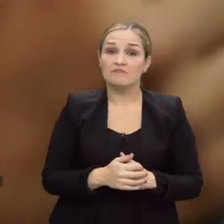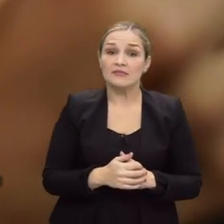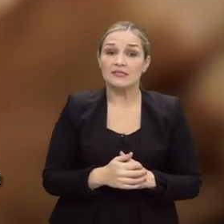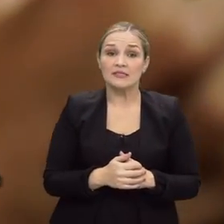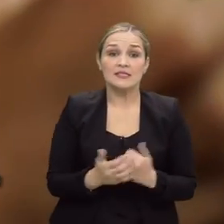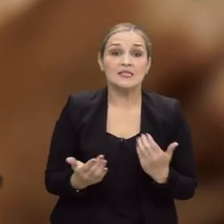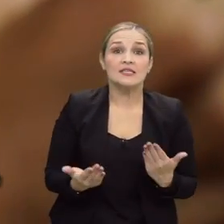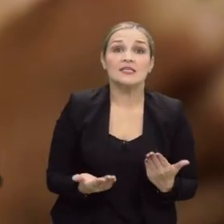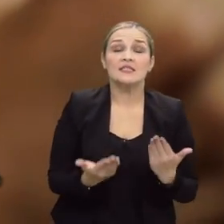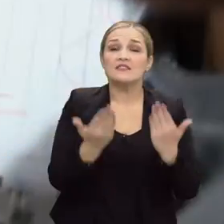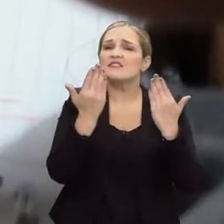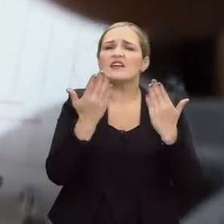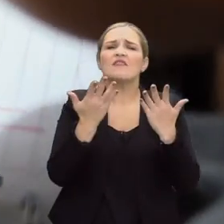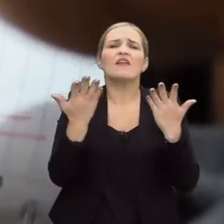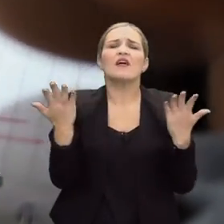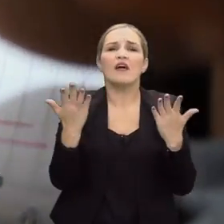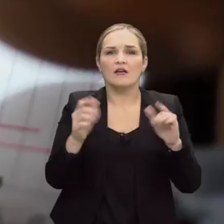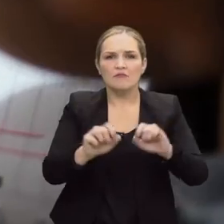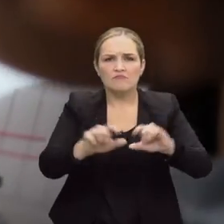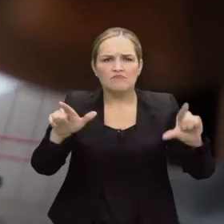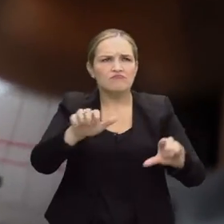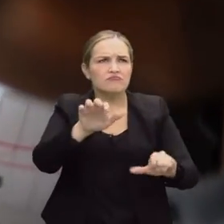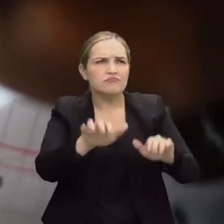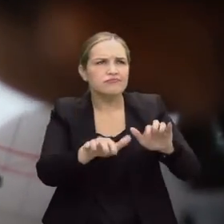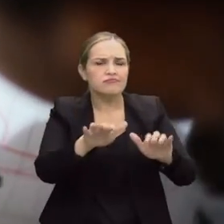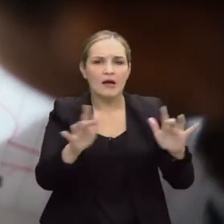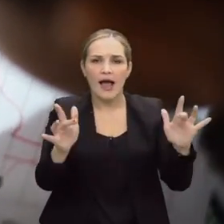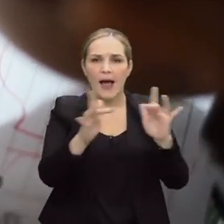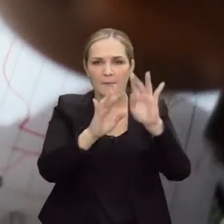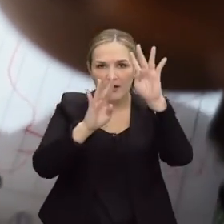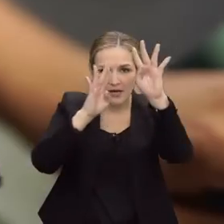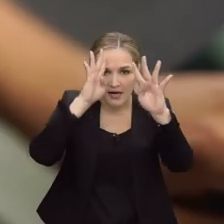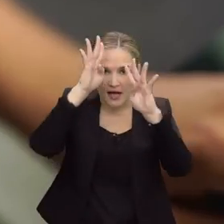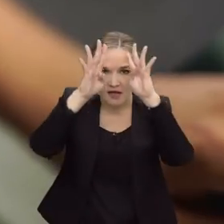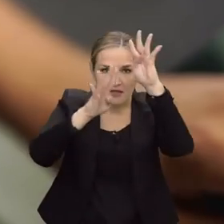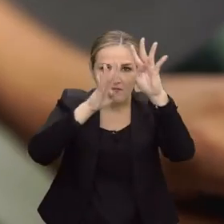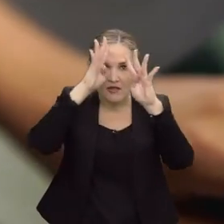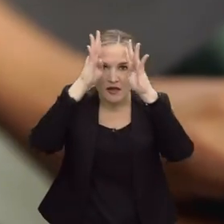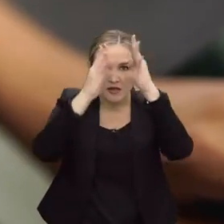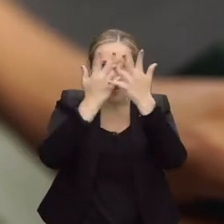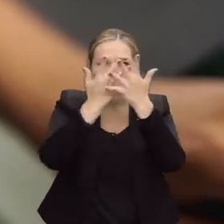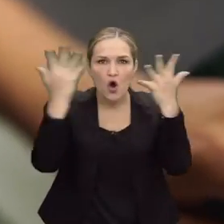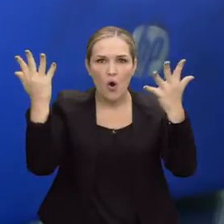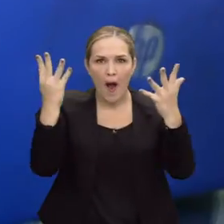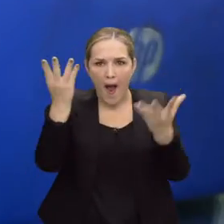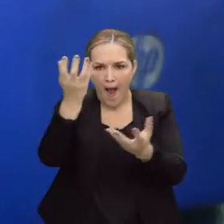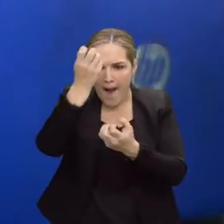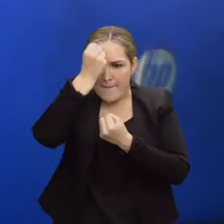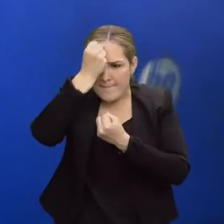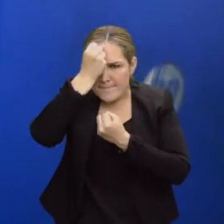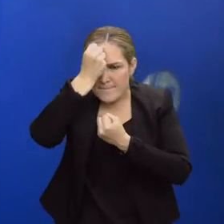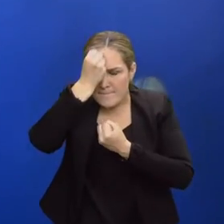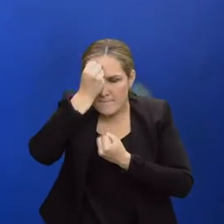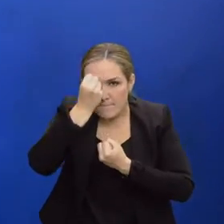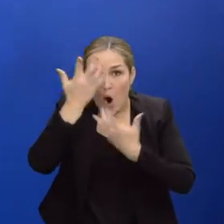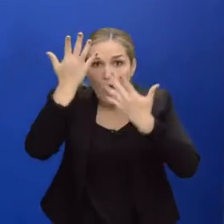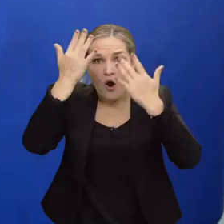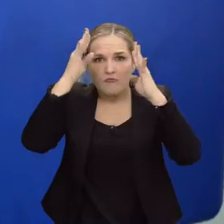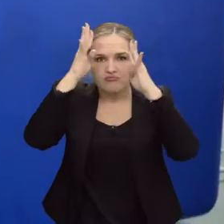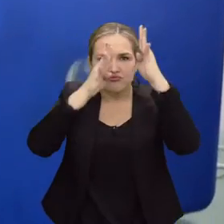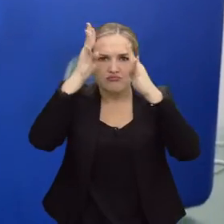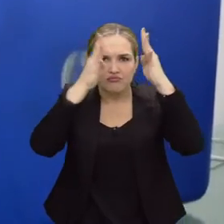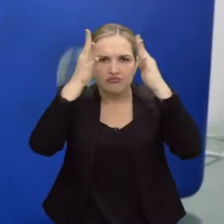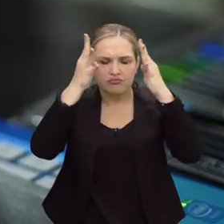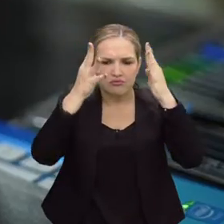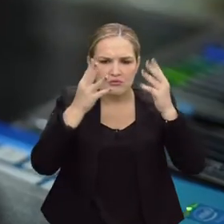programación también nos ayuda a encauzar como esa creatividad. Nos ayuda a liberar esa creatividad, encauzarla